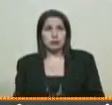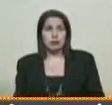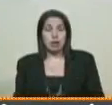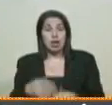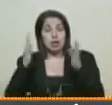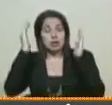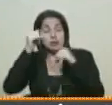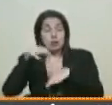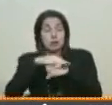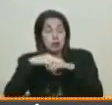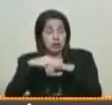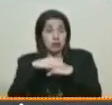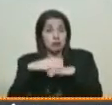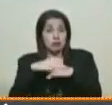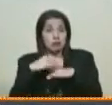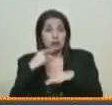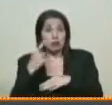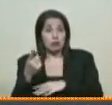Osorio.